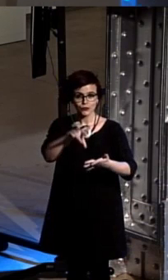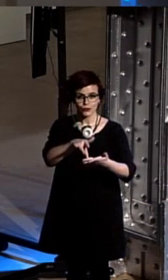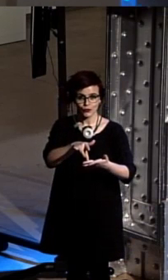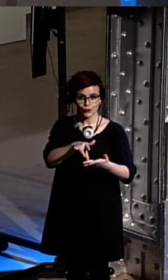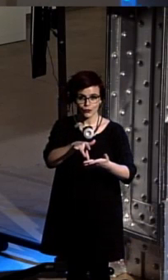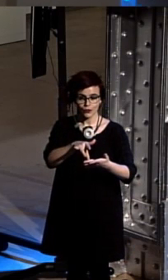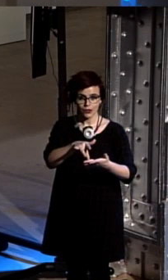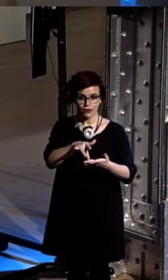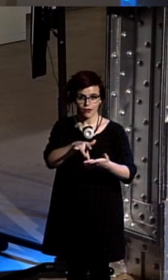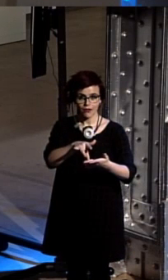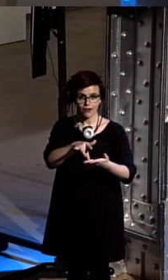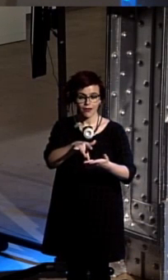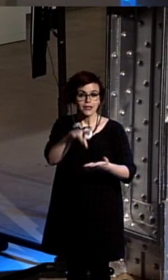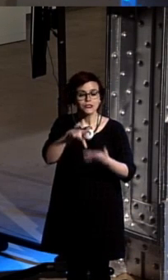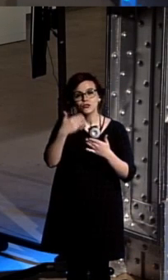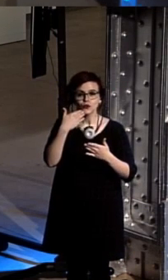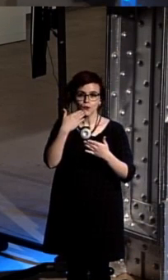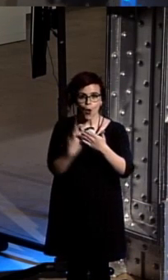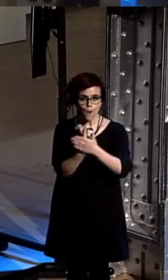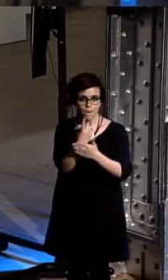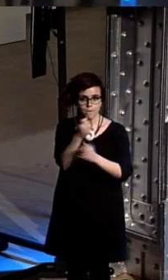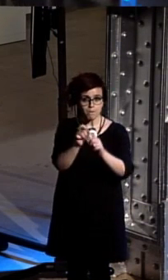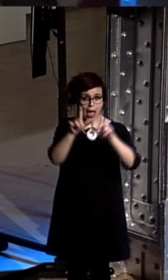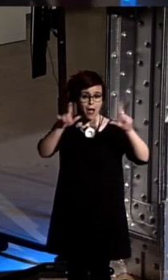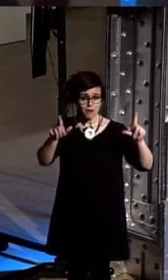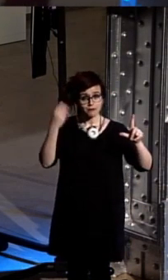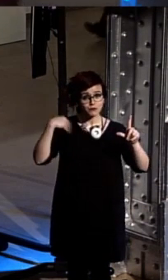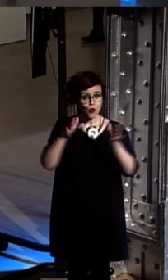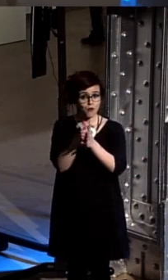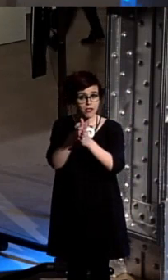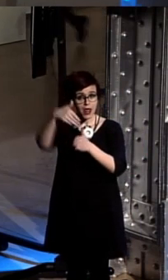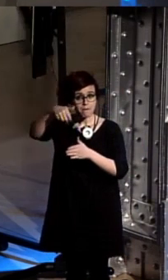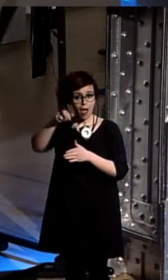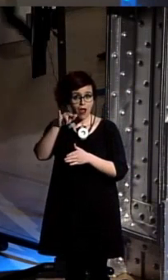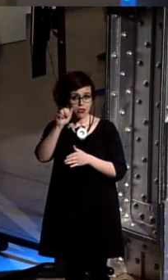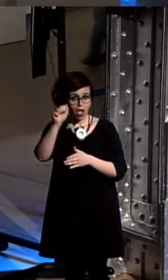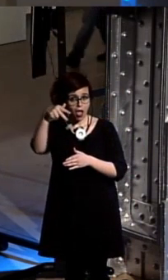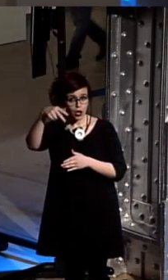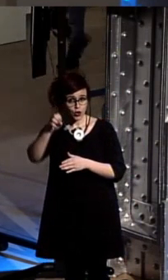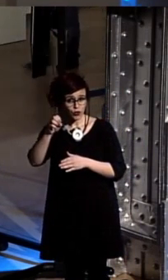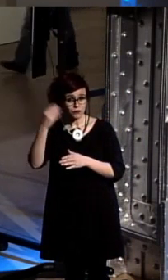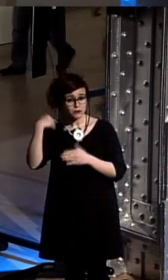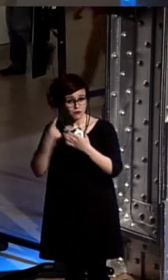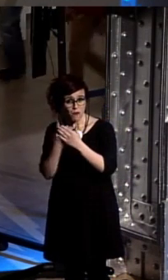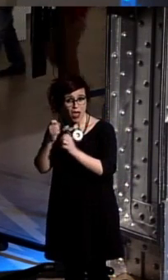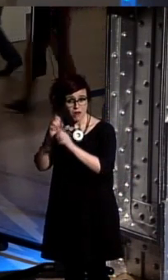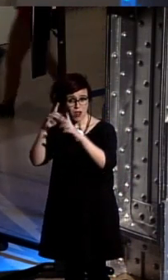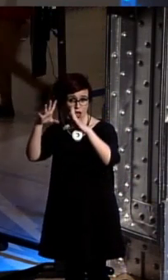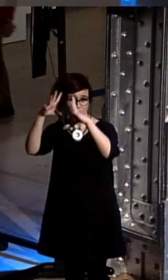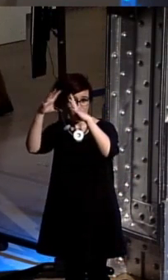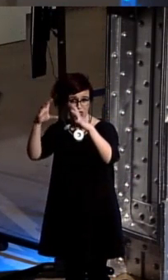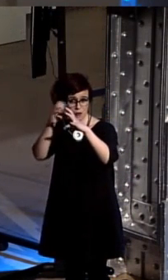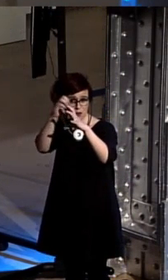es como el mapa que presentaba Mariano. Pero creo que es una forma de vincular